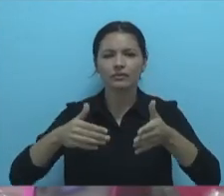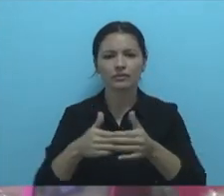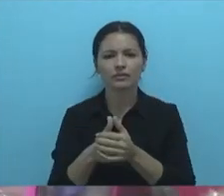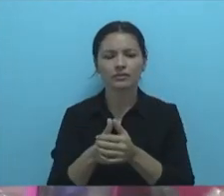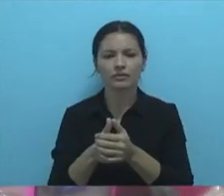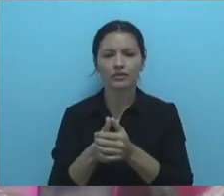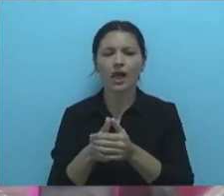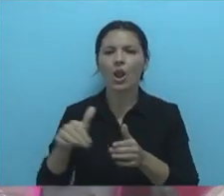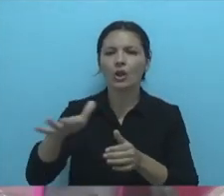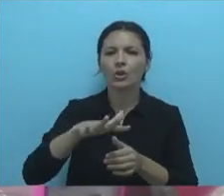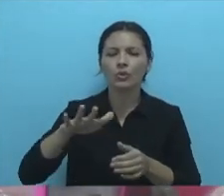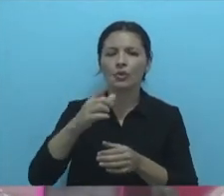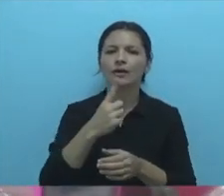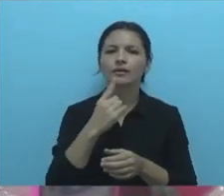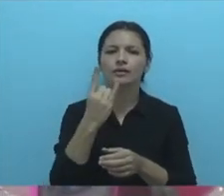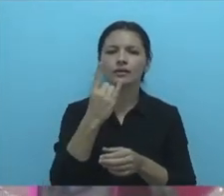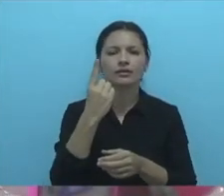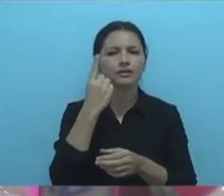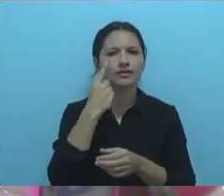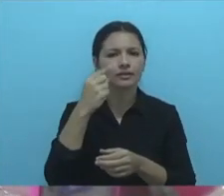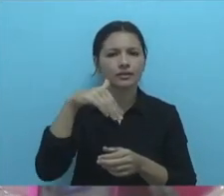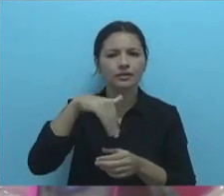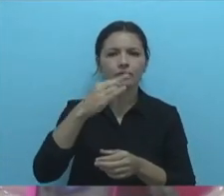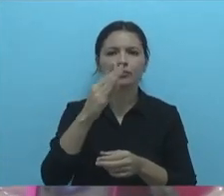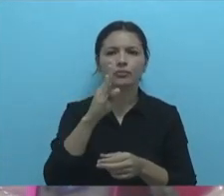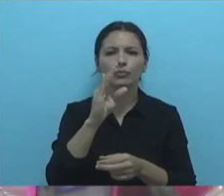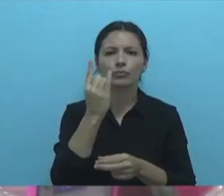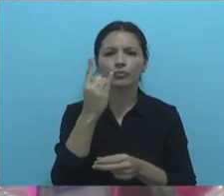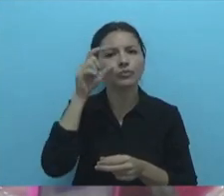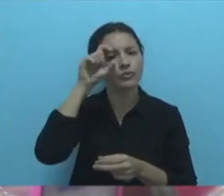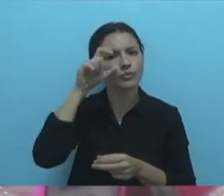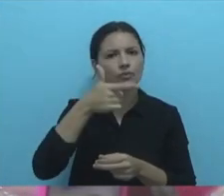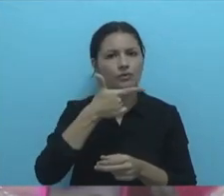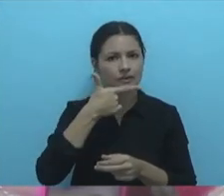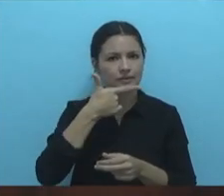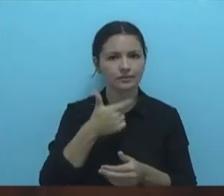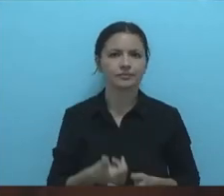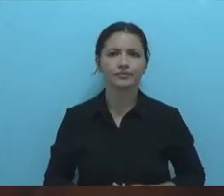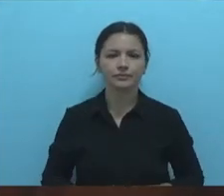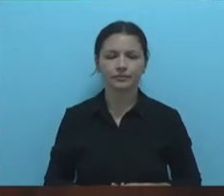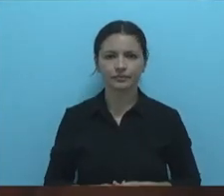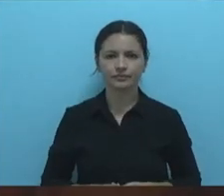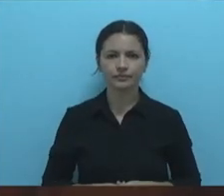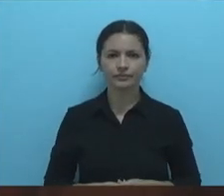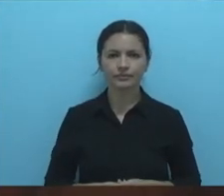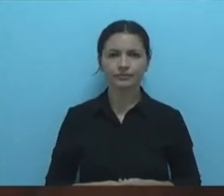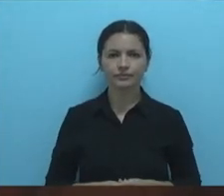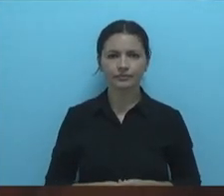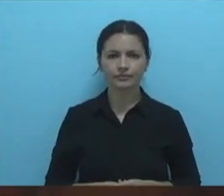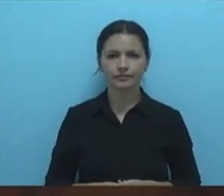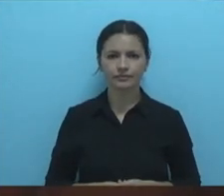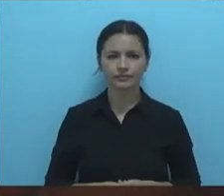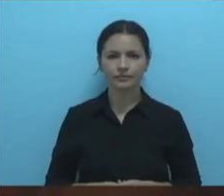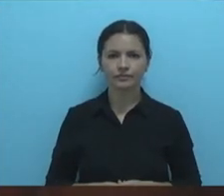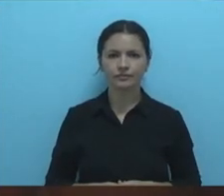de los puertos de timbú que fue anunciada el 24 de enero pasado gracias gracias diputada tiene la palabra el diputado